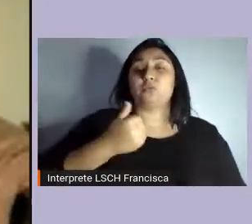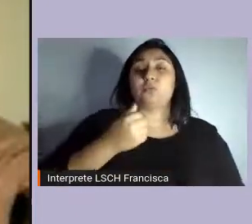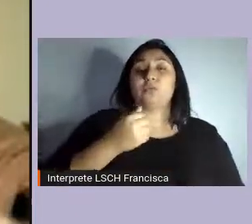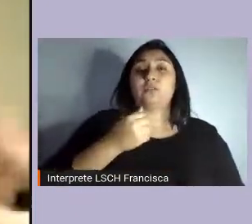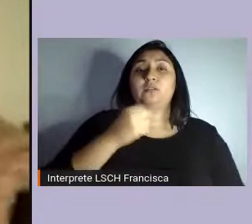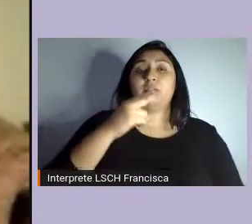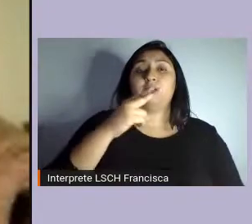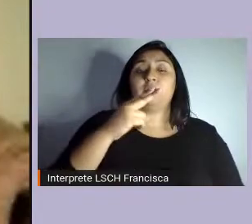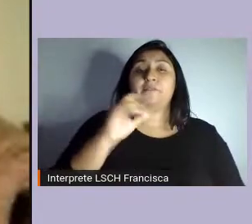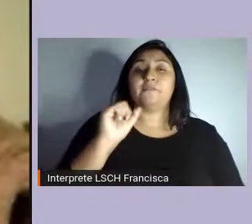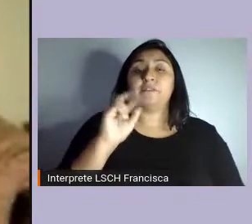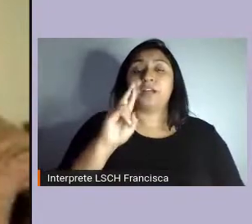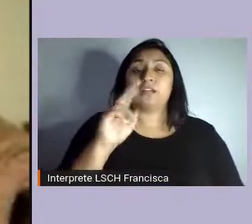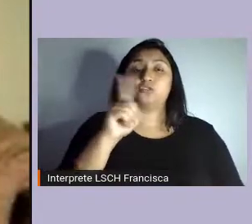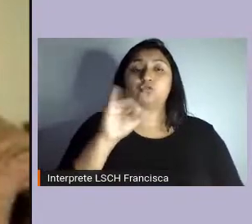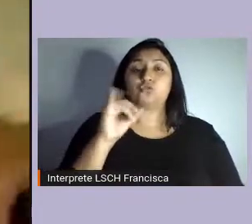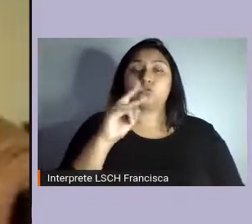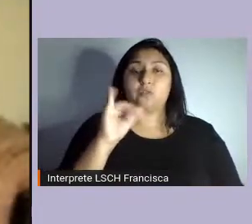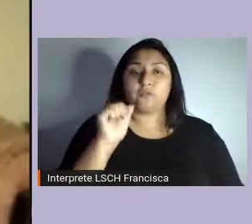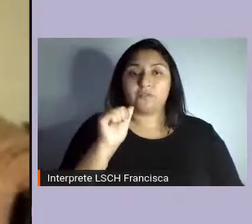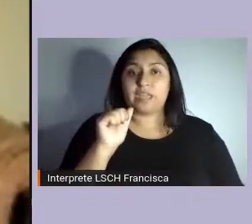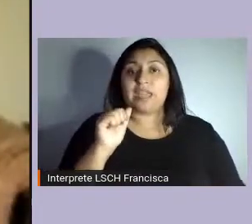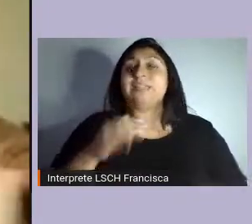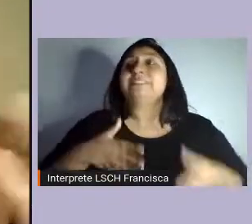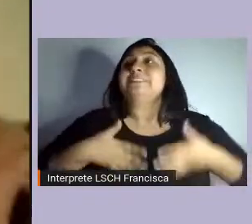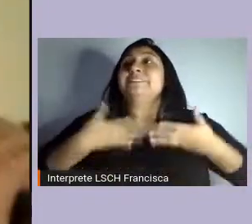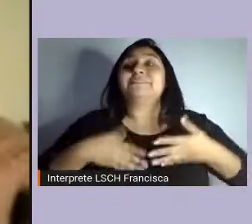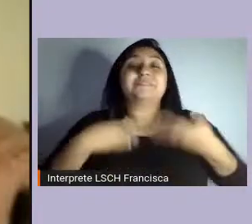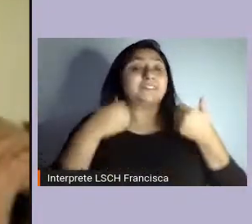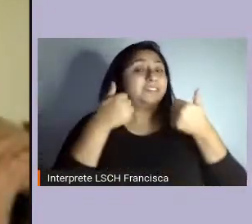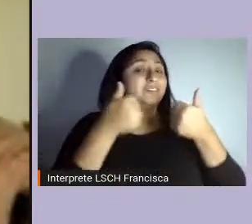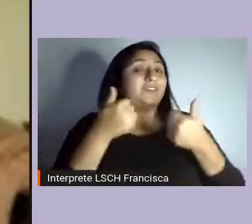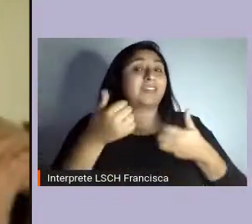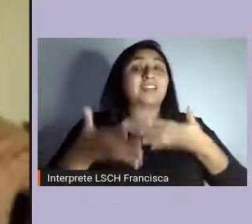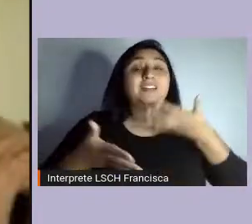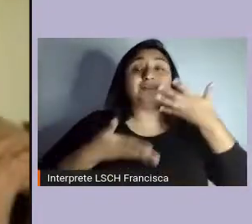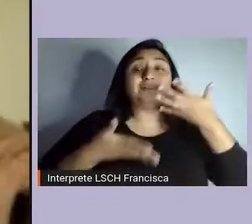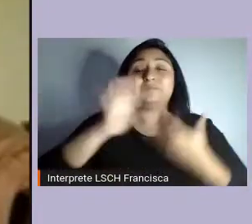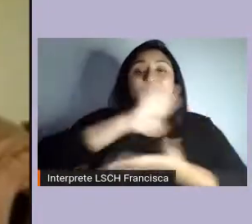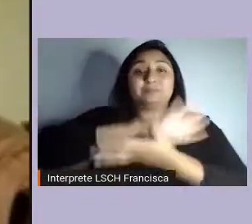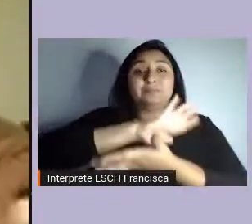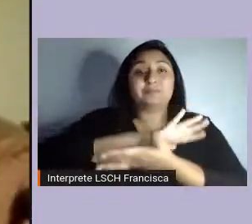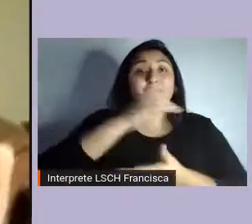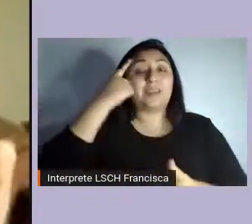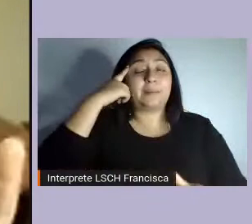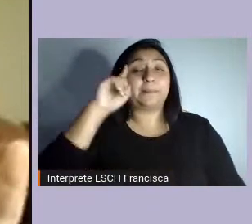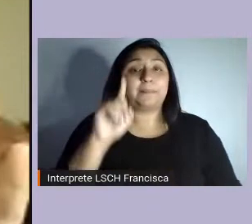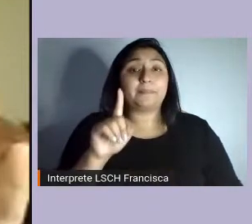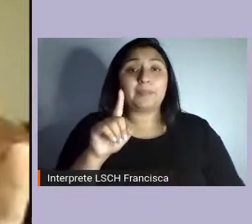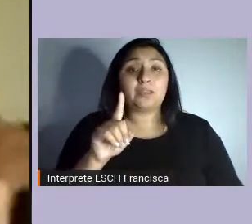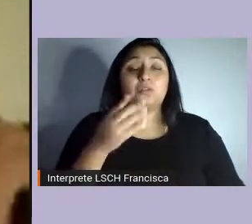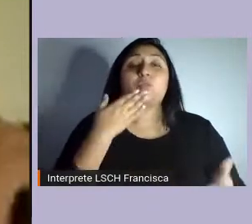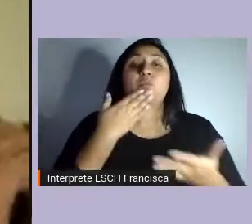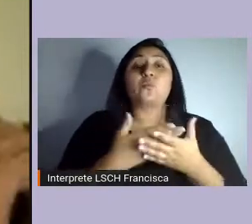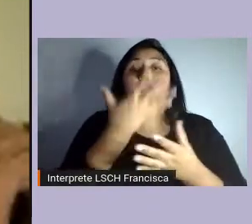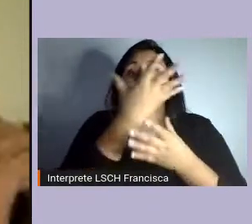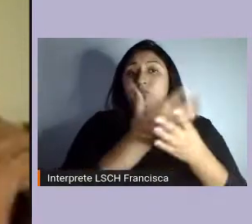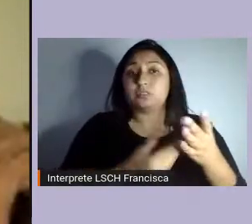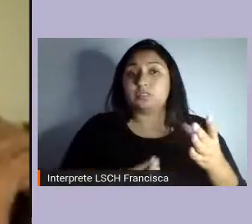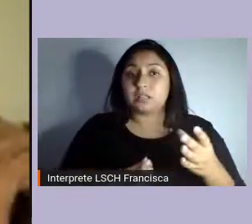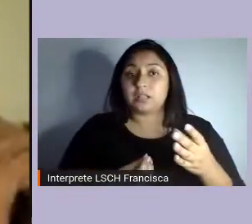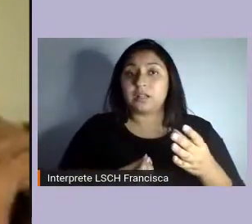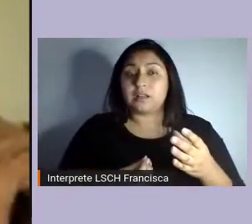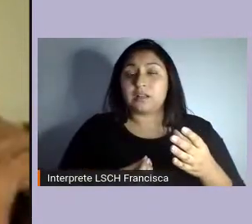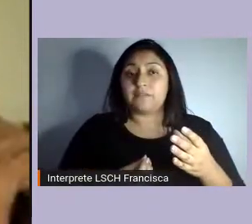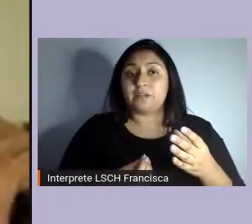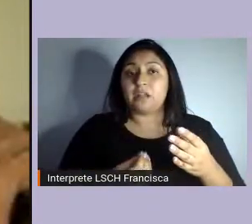y está plena, ¿cierto? Festejan, cantan, todo. Pero ella dice, bueno, cuando esto se termina, se desarma el